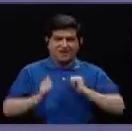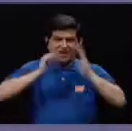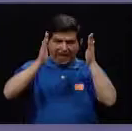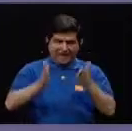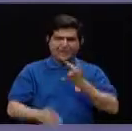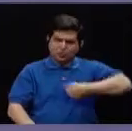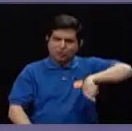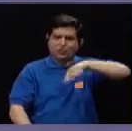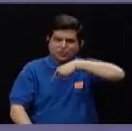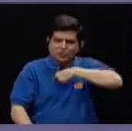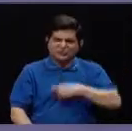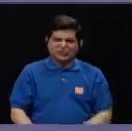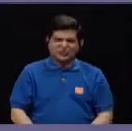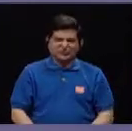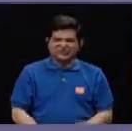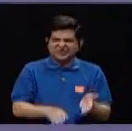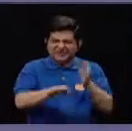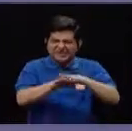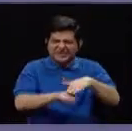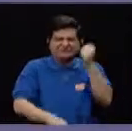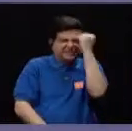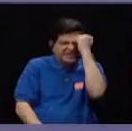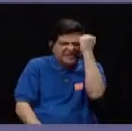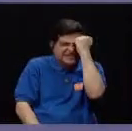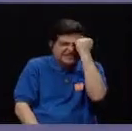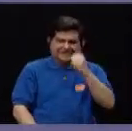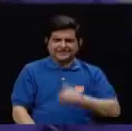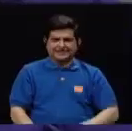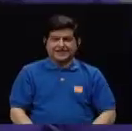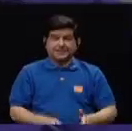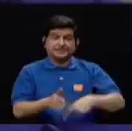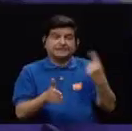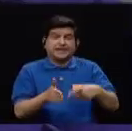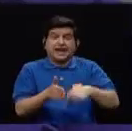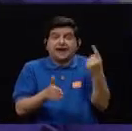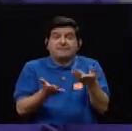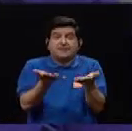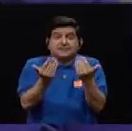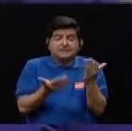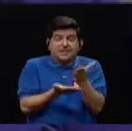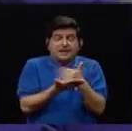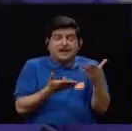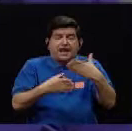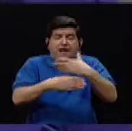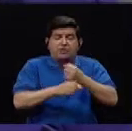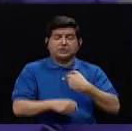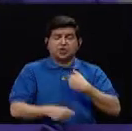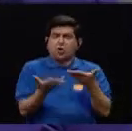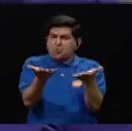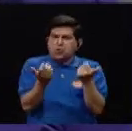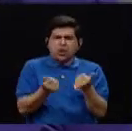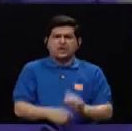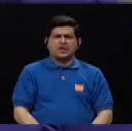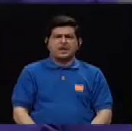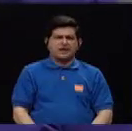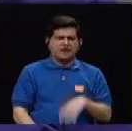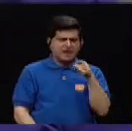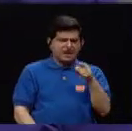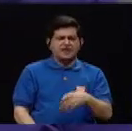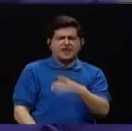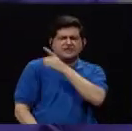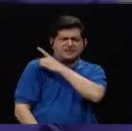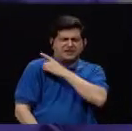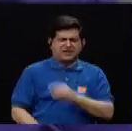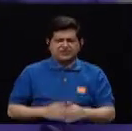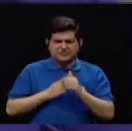los actores somos vanidosos, tercos, ¿verdad? Y a veces queremos hacer algo como uno quiere y ellos te dan como